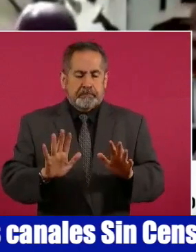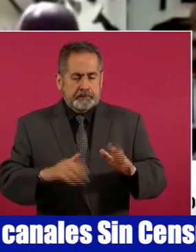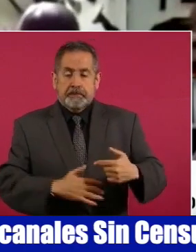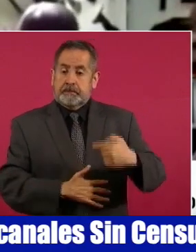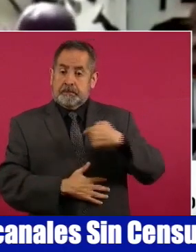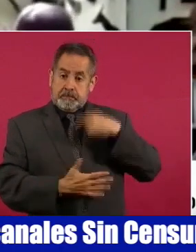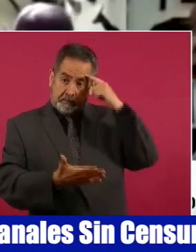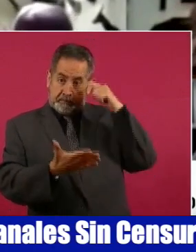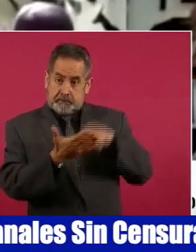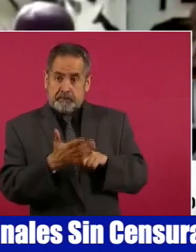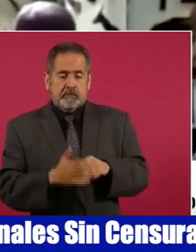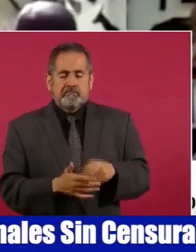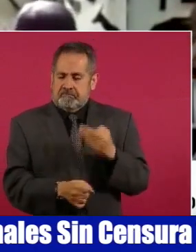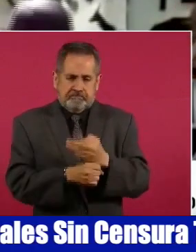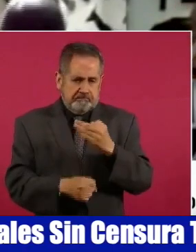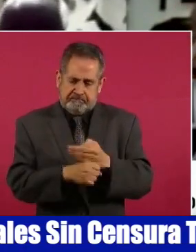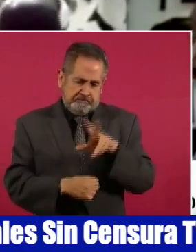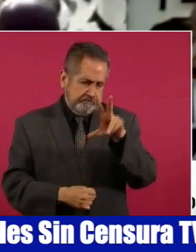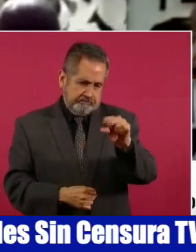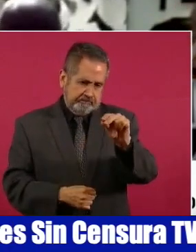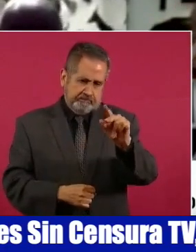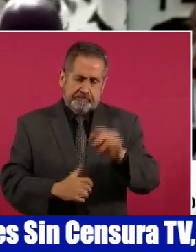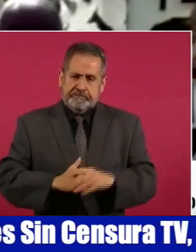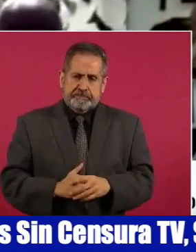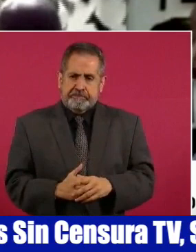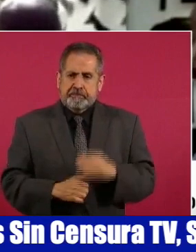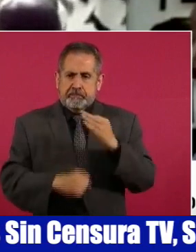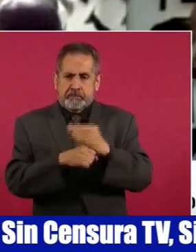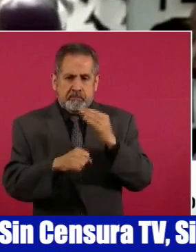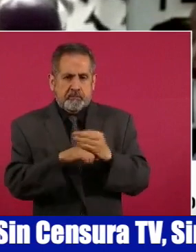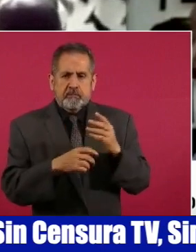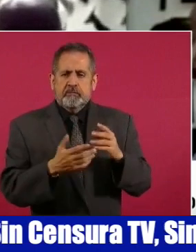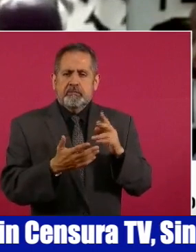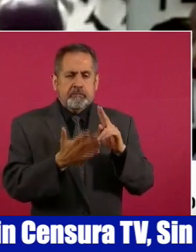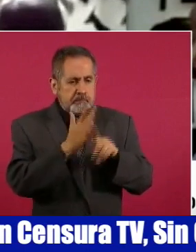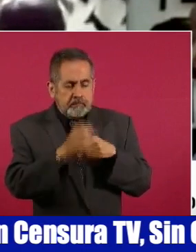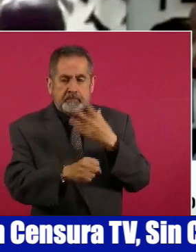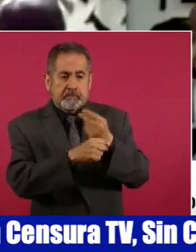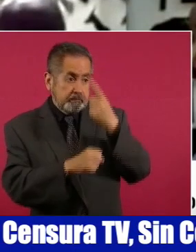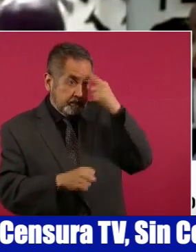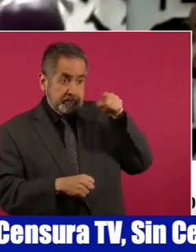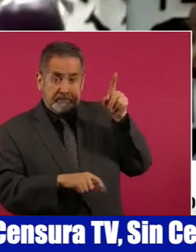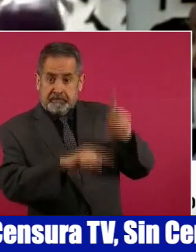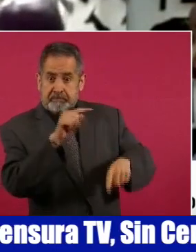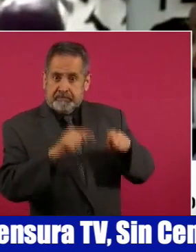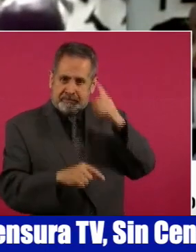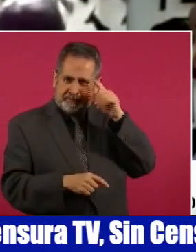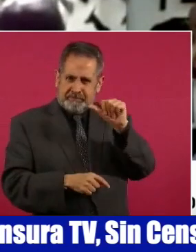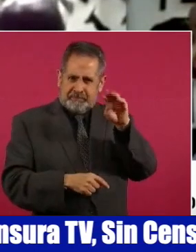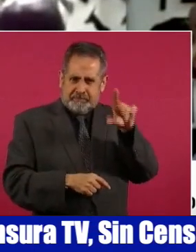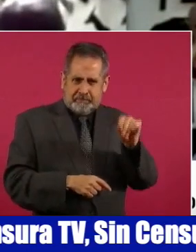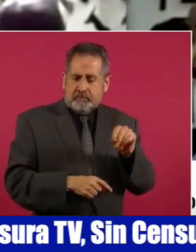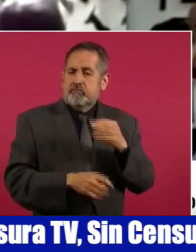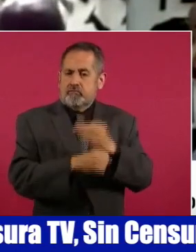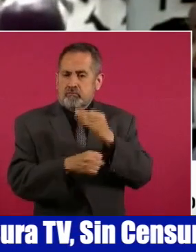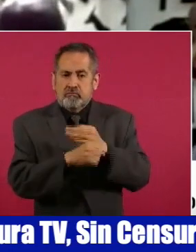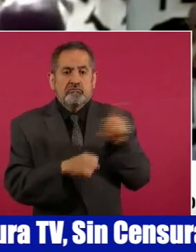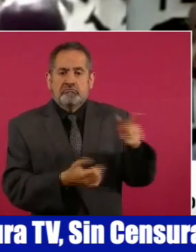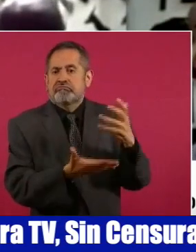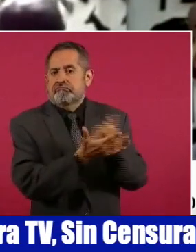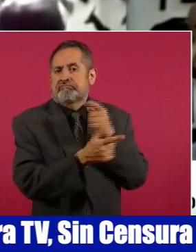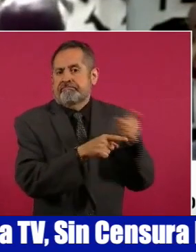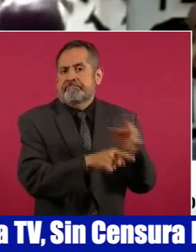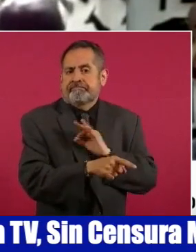que no es el momento de la revocación del mandato ya para López Obrador, porque en este momento te lo podría ganar.